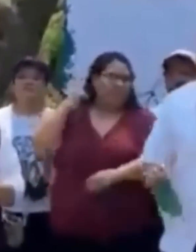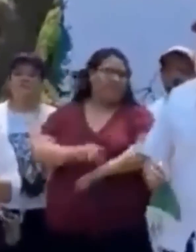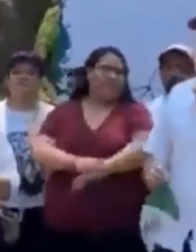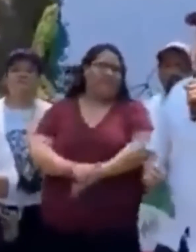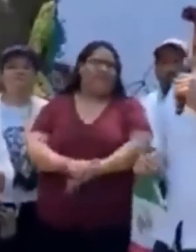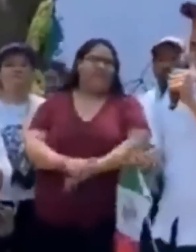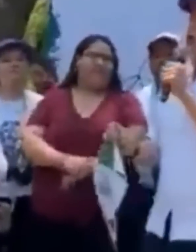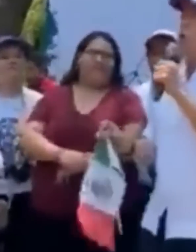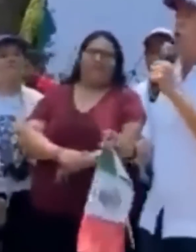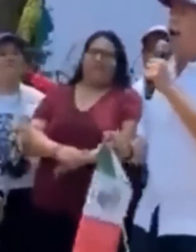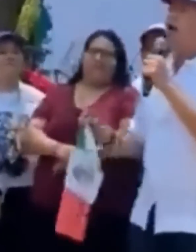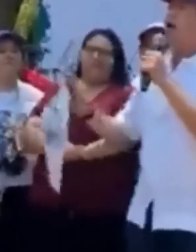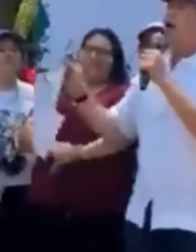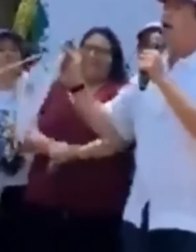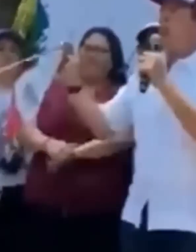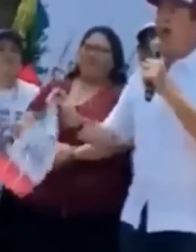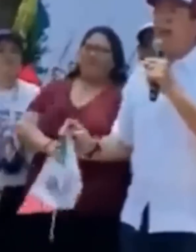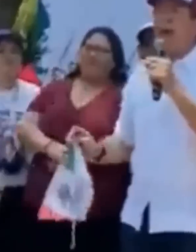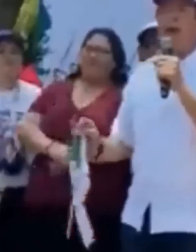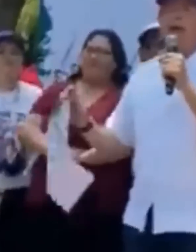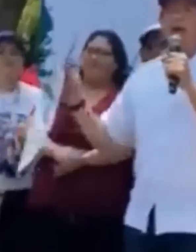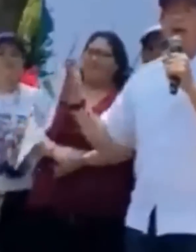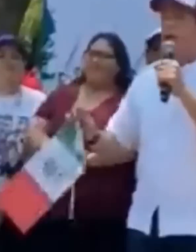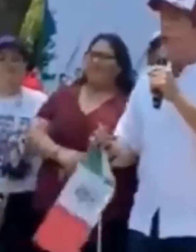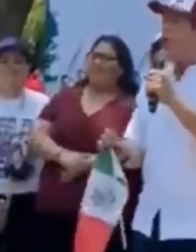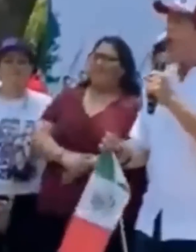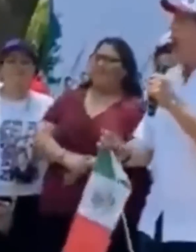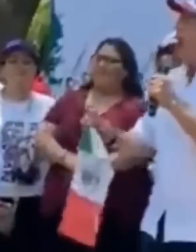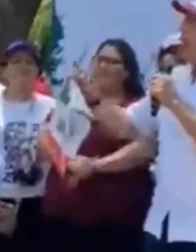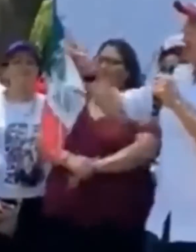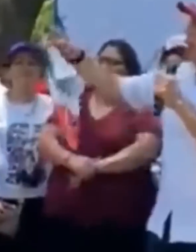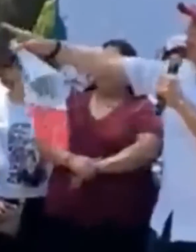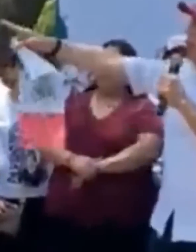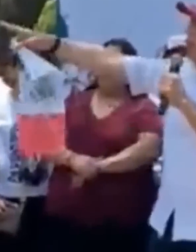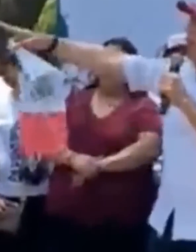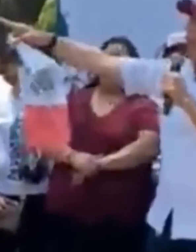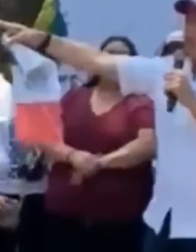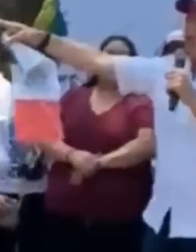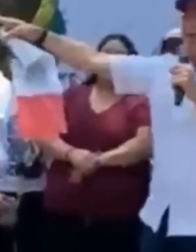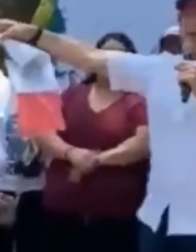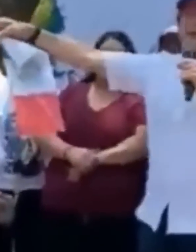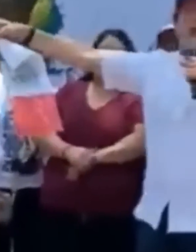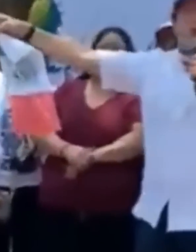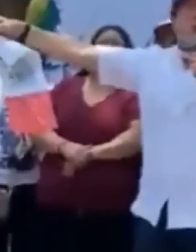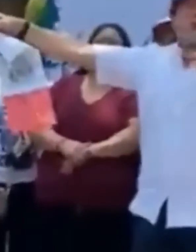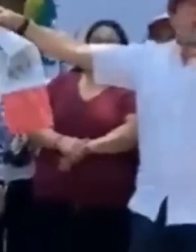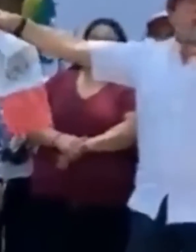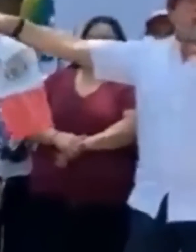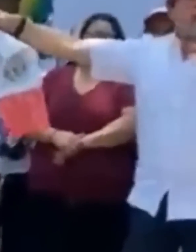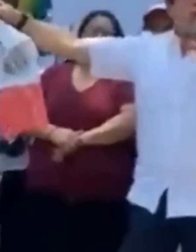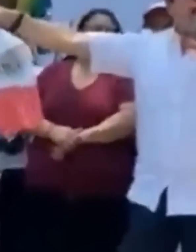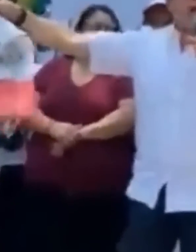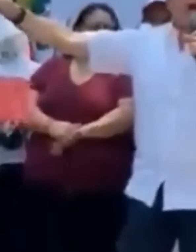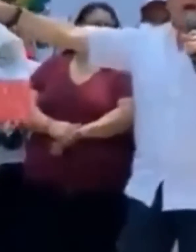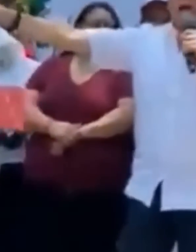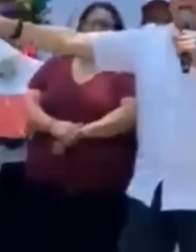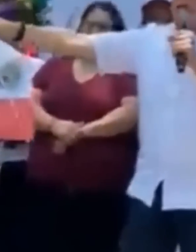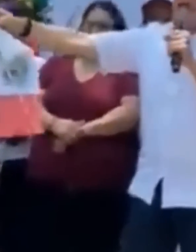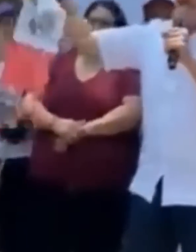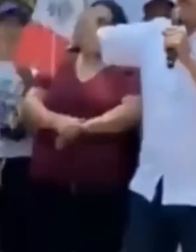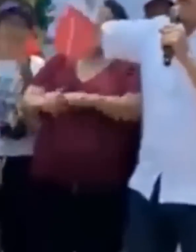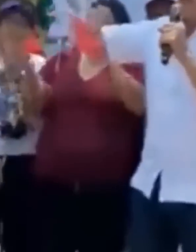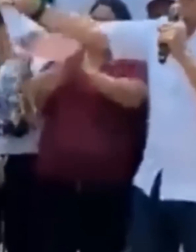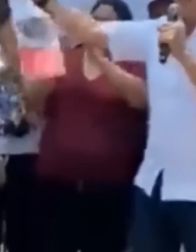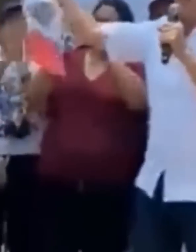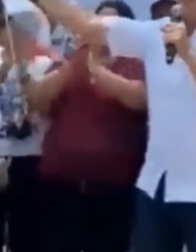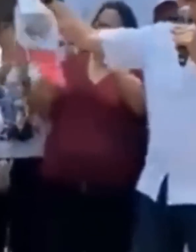ahora nosotros una nueva denuncia en contra de estos 223